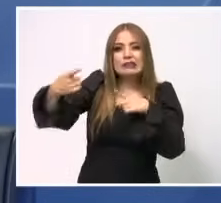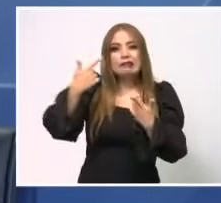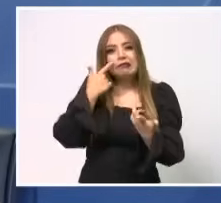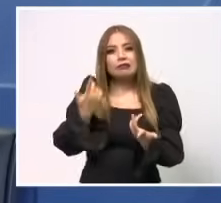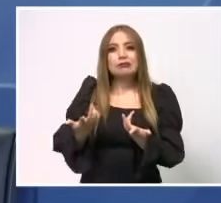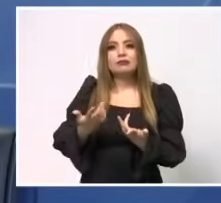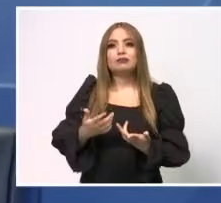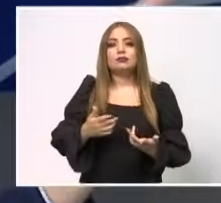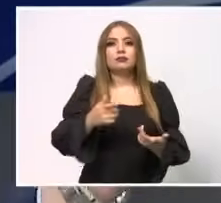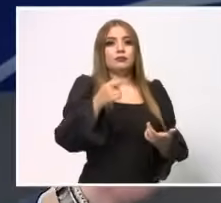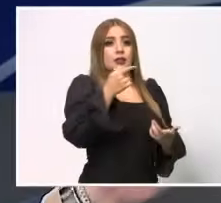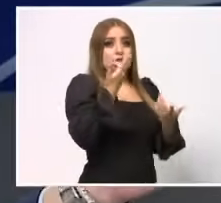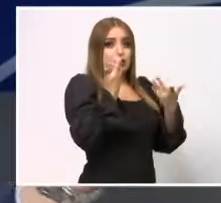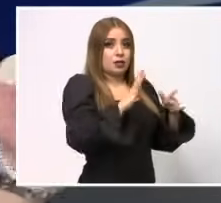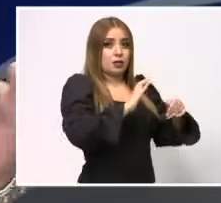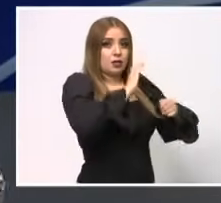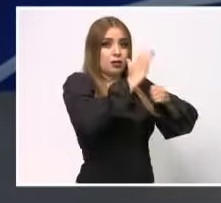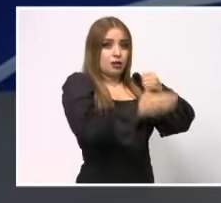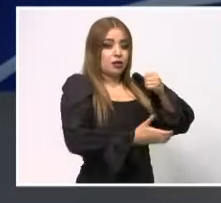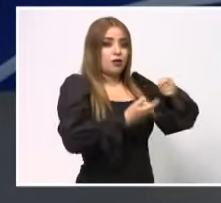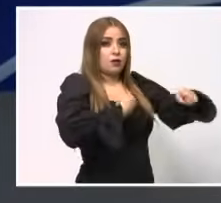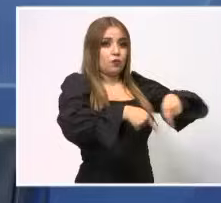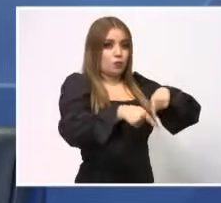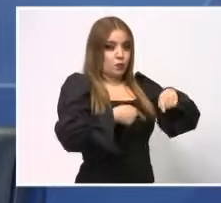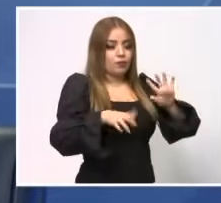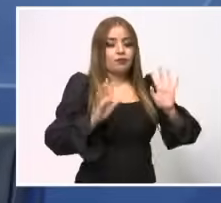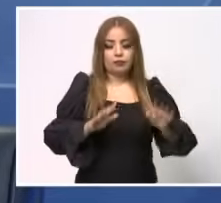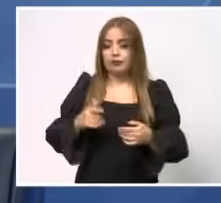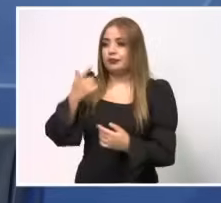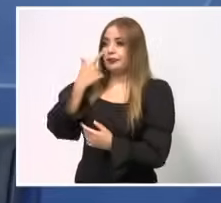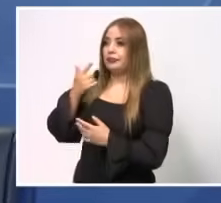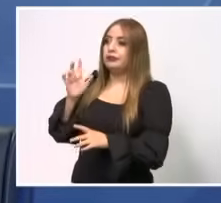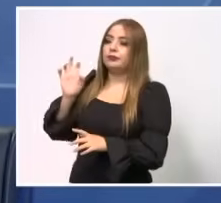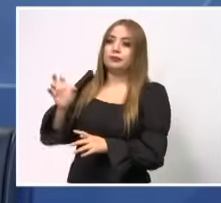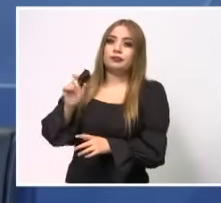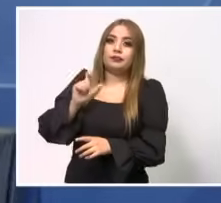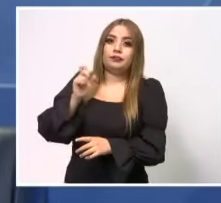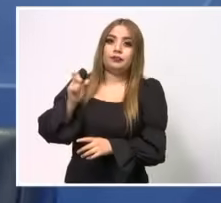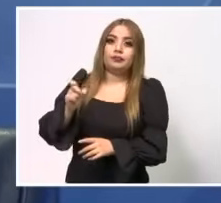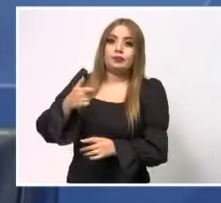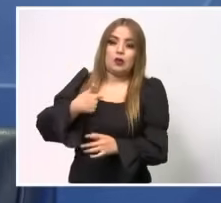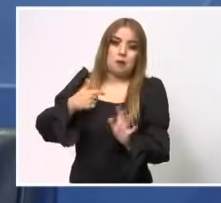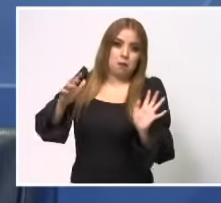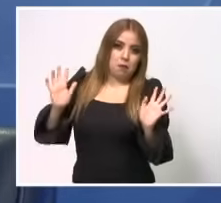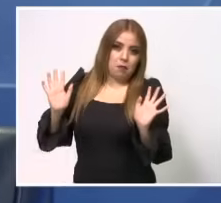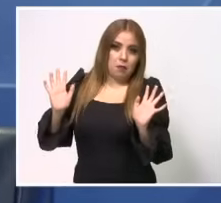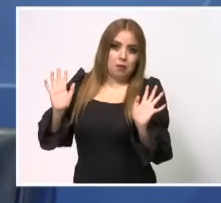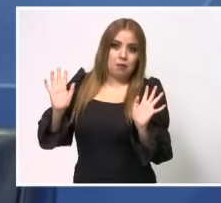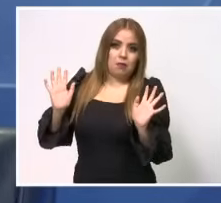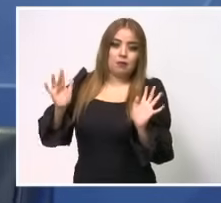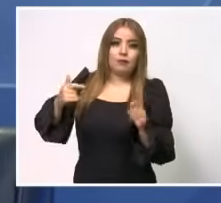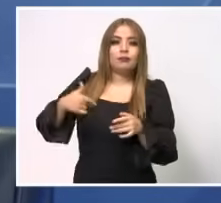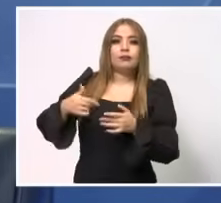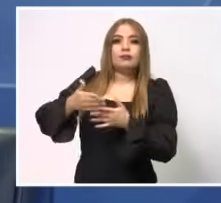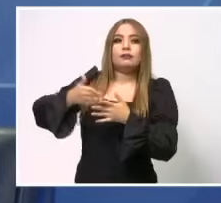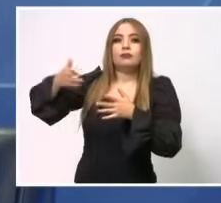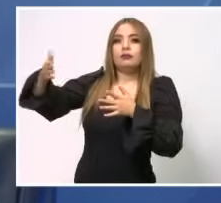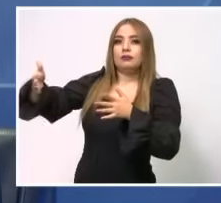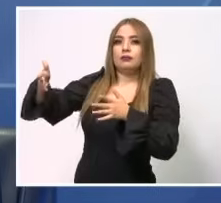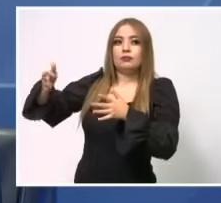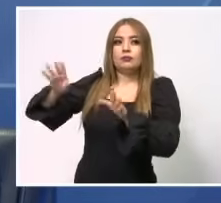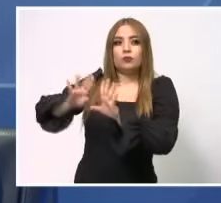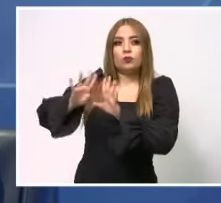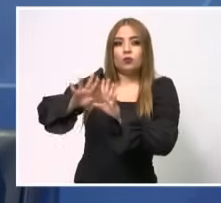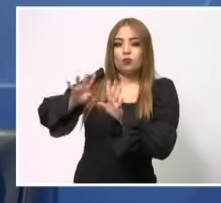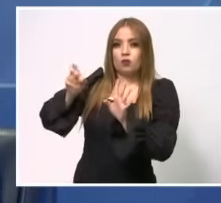ya había culminado el partido ya terminó el partido entonces en eso yo por por mi izquierda mientras Estoy platicando